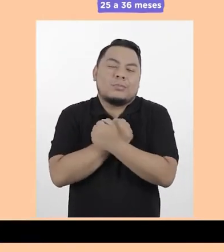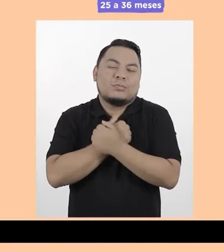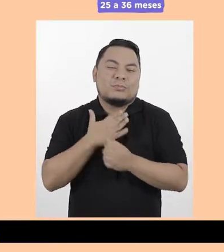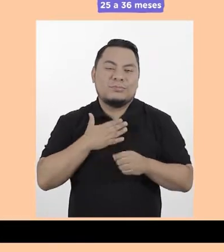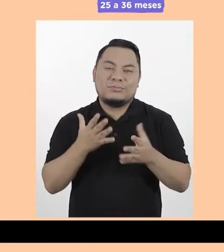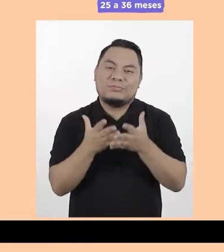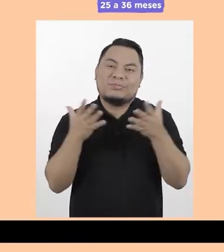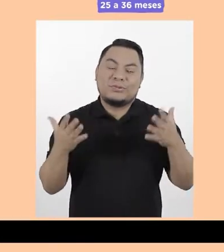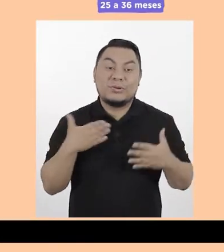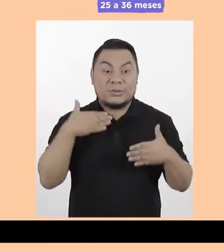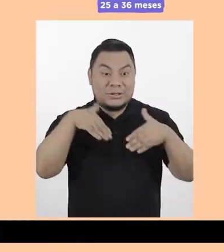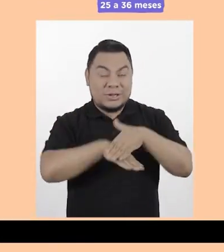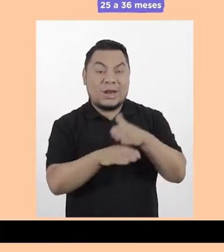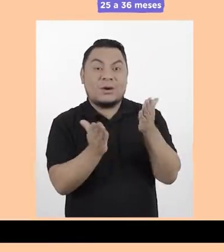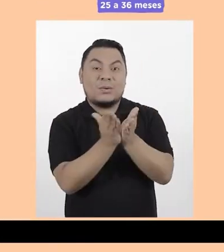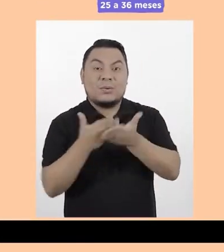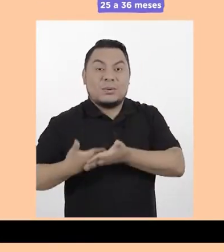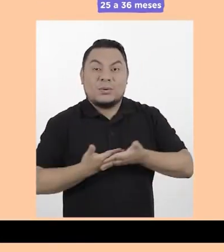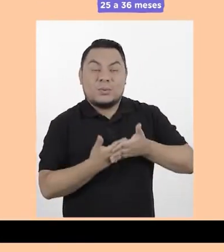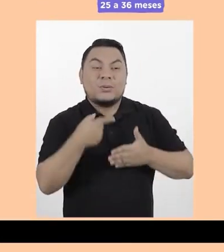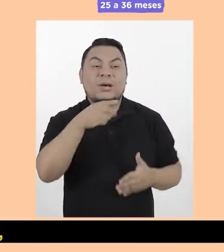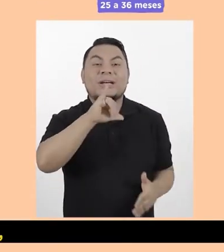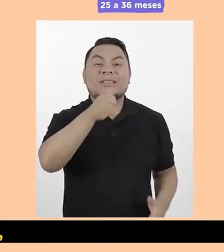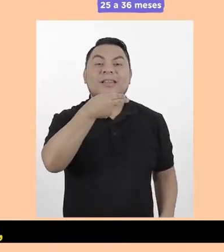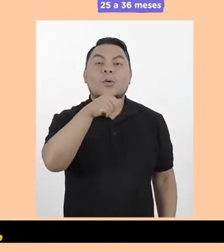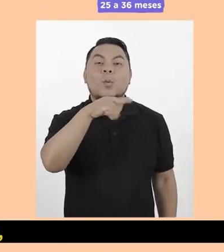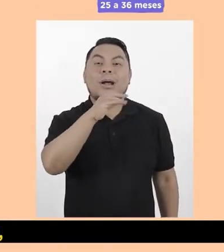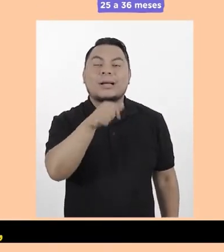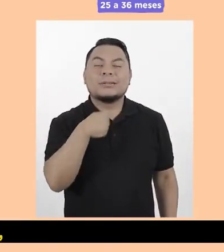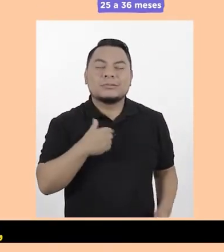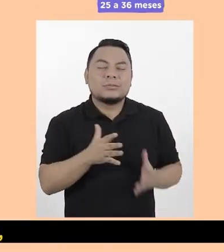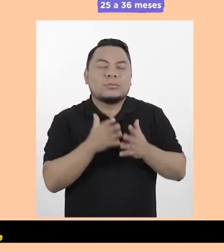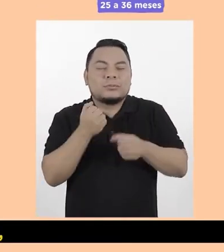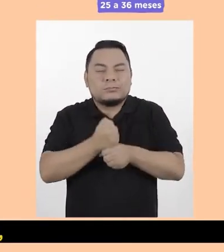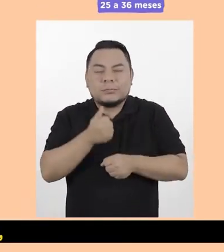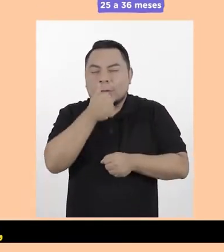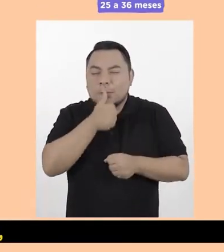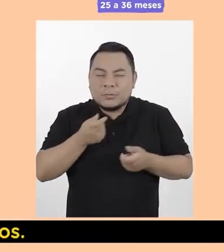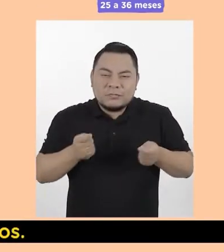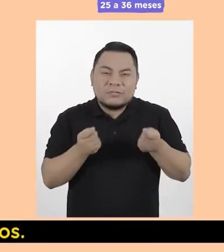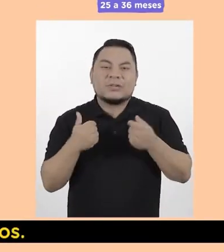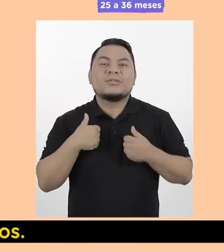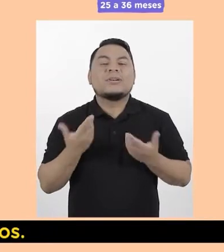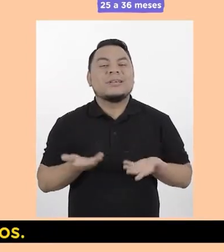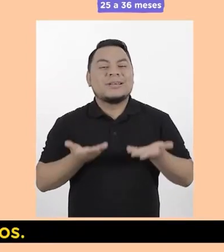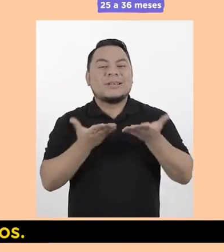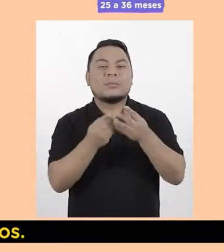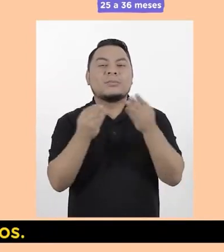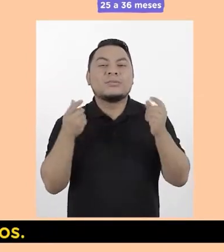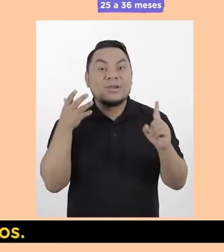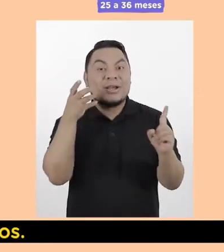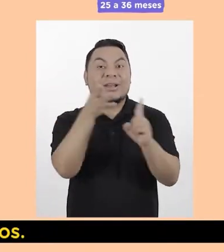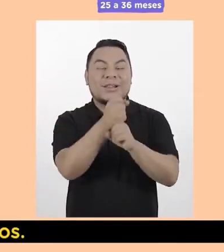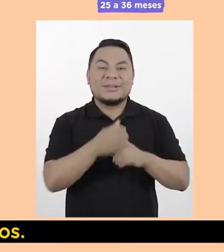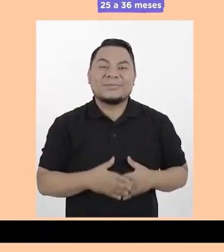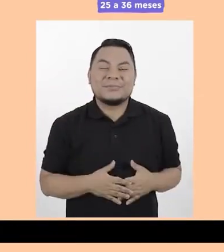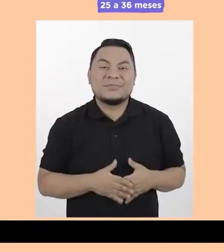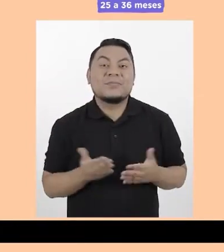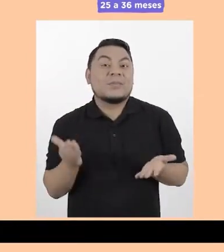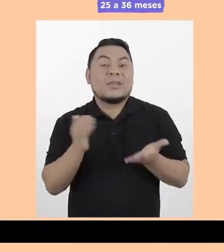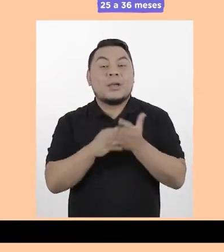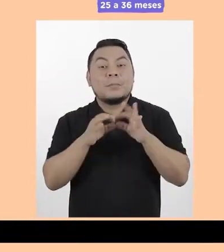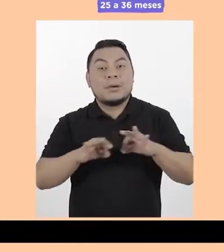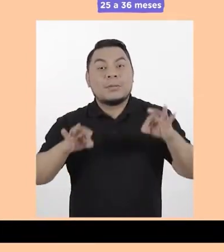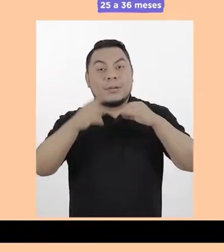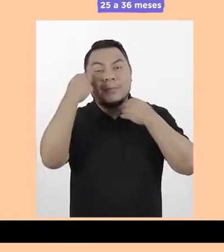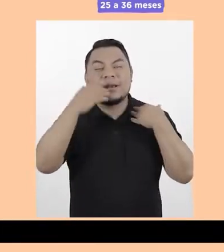mucho. Ingresé al PRITE Yanahuanca y con dedicación y esfuerzo estoy obteniendo muchos logros. El